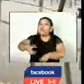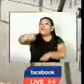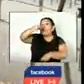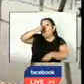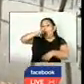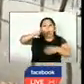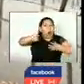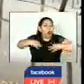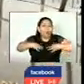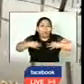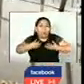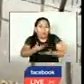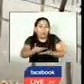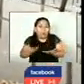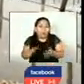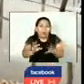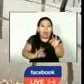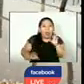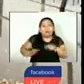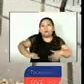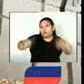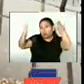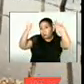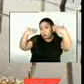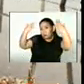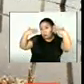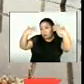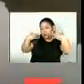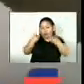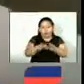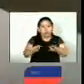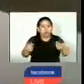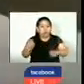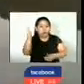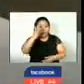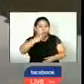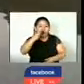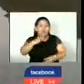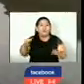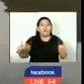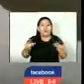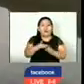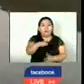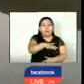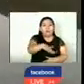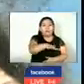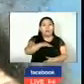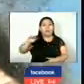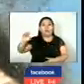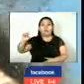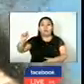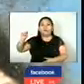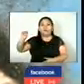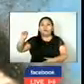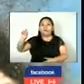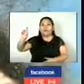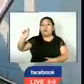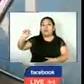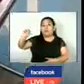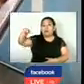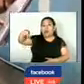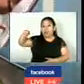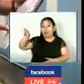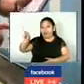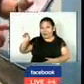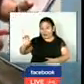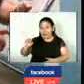utensilios e incluso muchos se bañan en las aguas jabonosas como sucede en el caserío el estoraque en el Congo donde